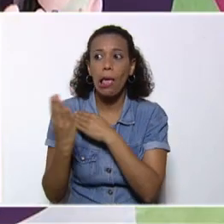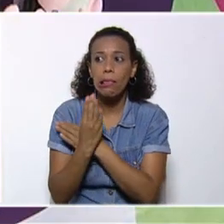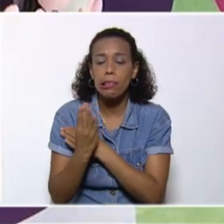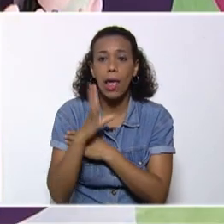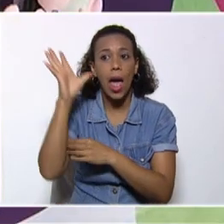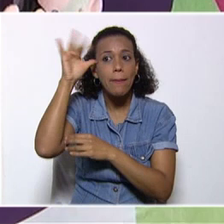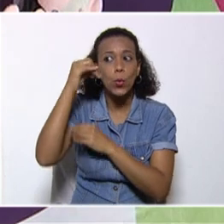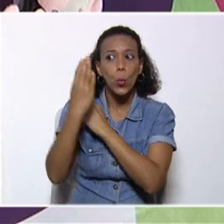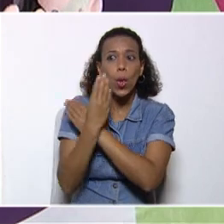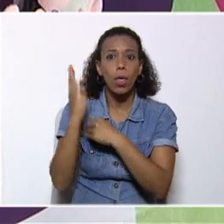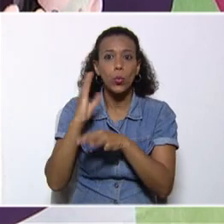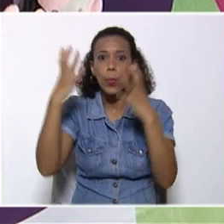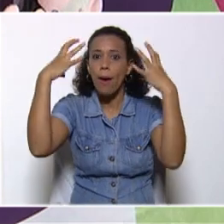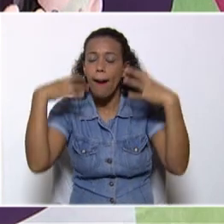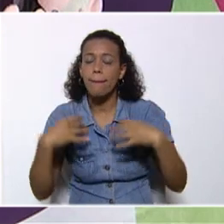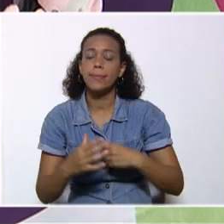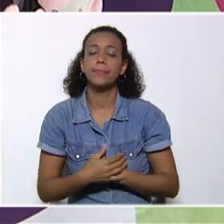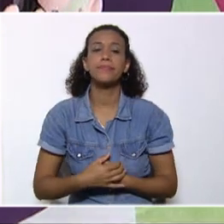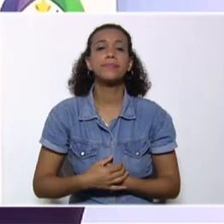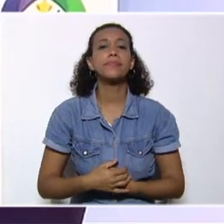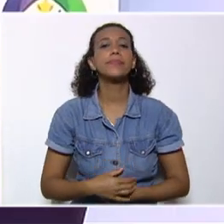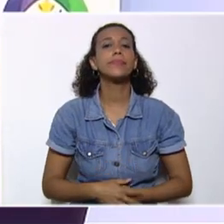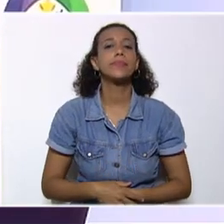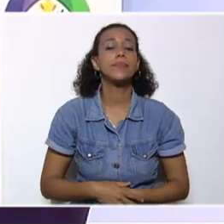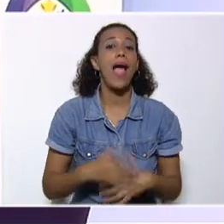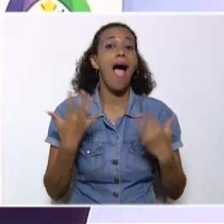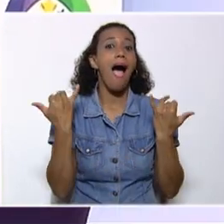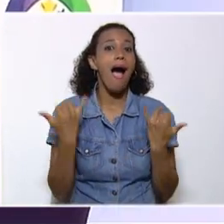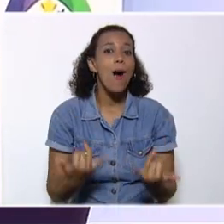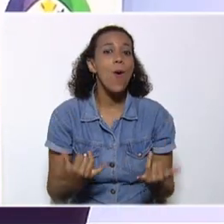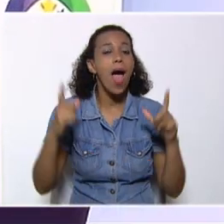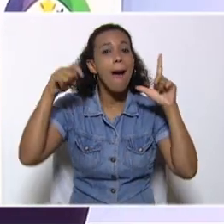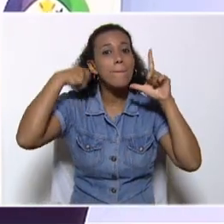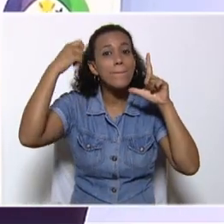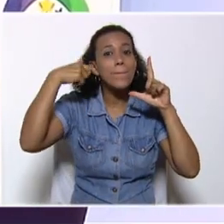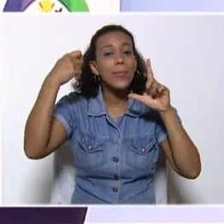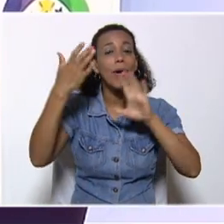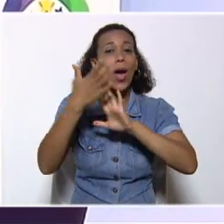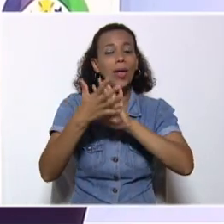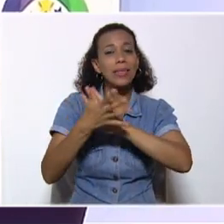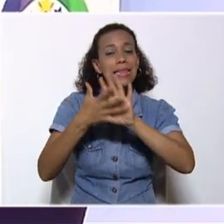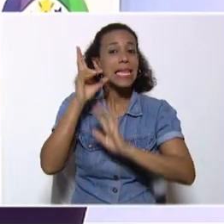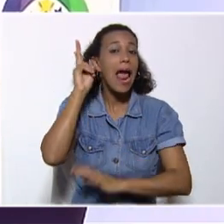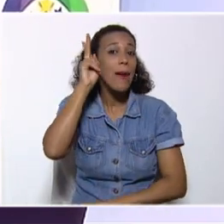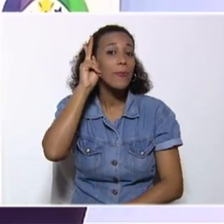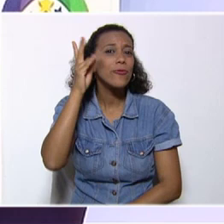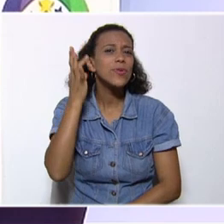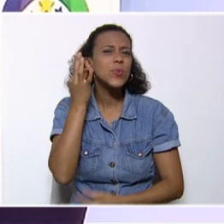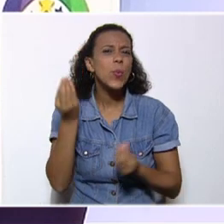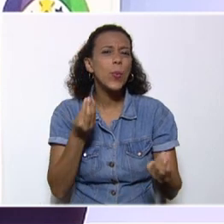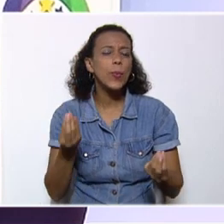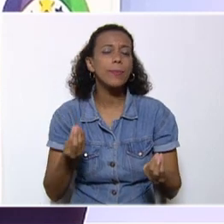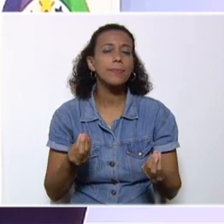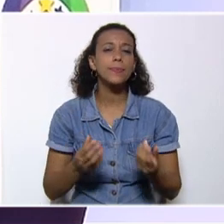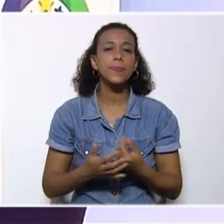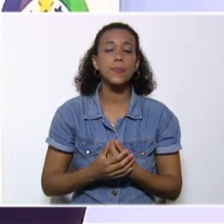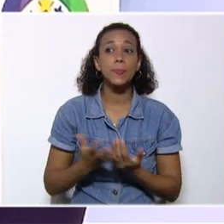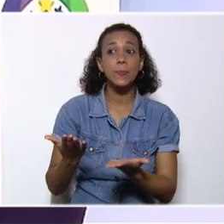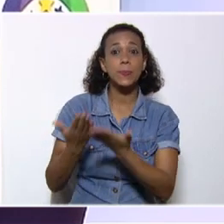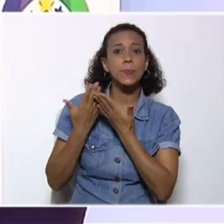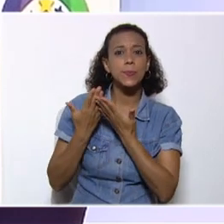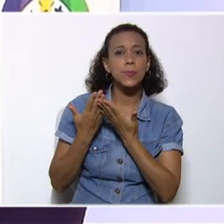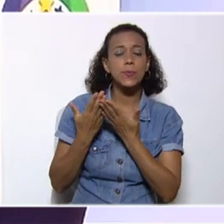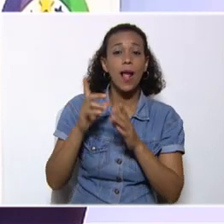al pendiente con ellos. Vámonos entonces a ver el video de la profesora Yolibela Ponte, quien nos va a